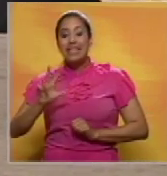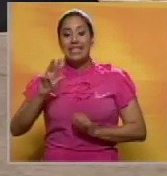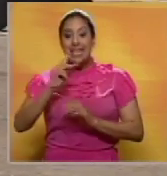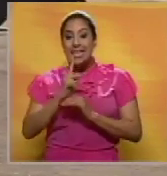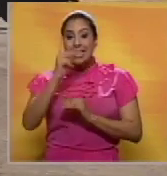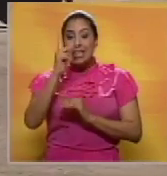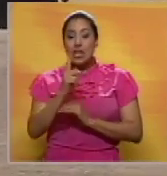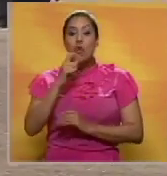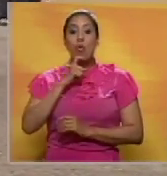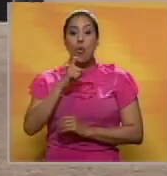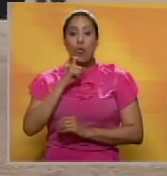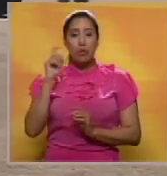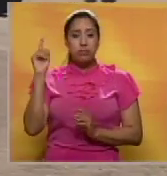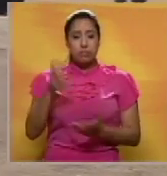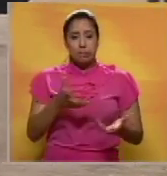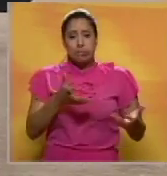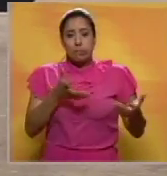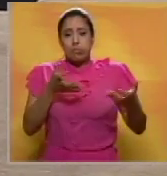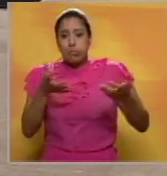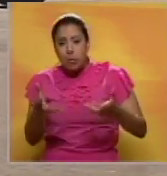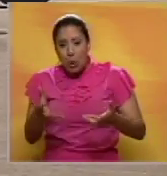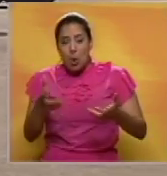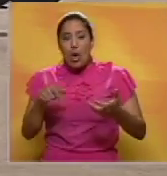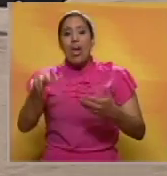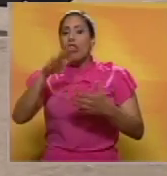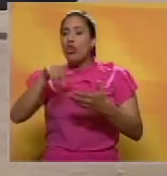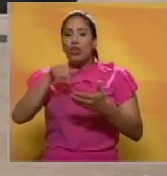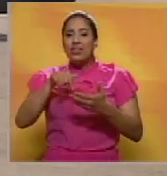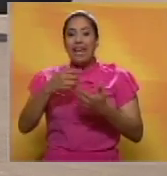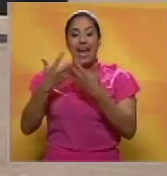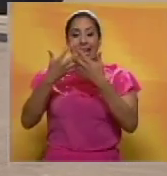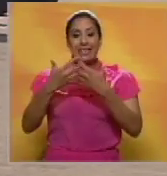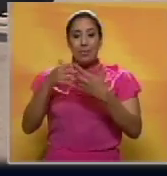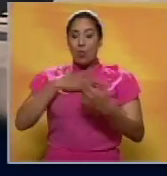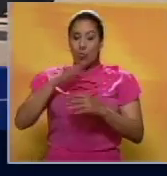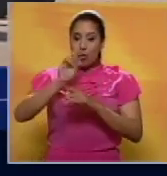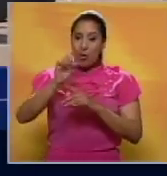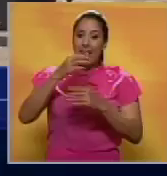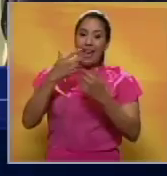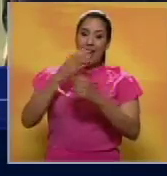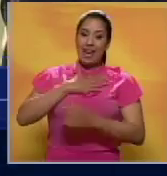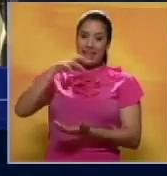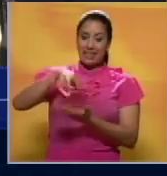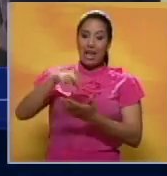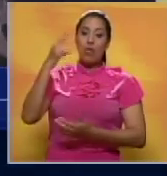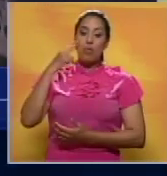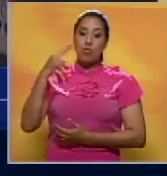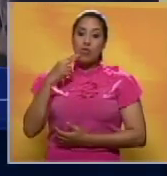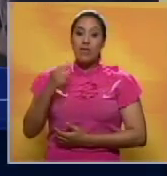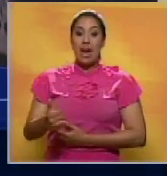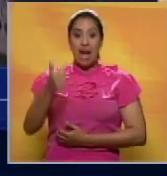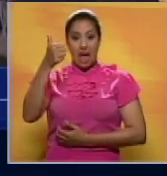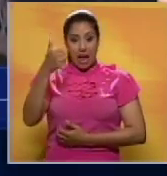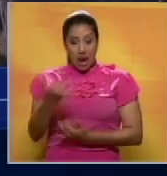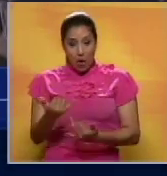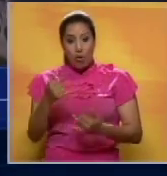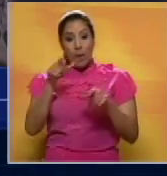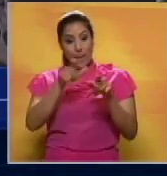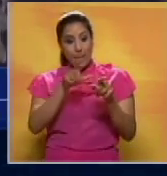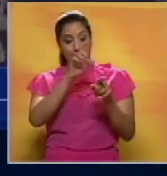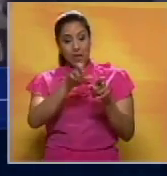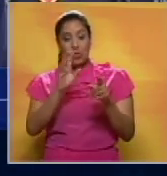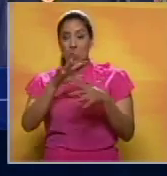453 kilogramos de oro proveniente del Estado Bolívar, que fue recibido por Arreaza, quien destacó que a pesar de los